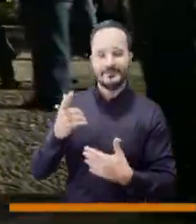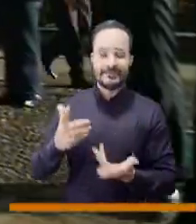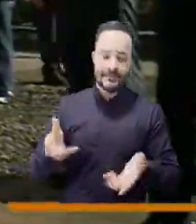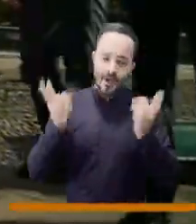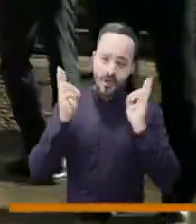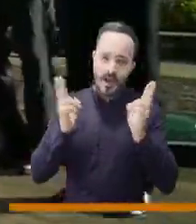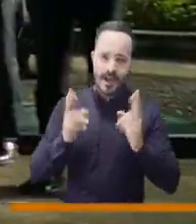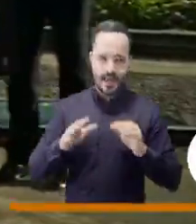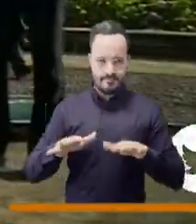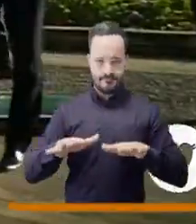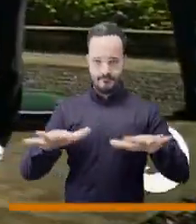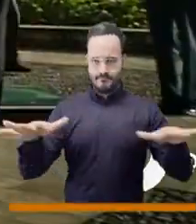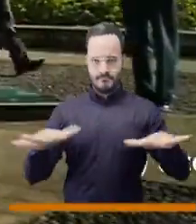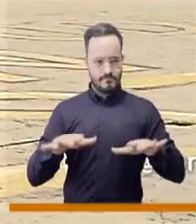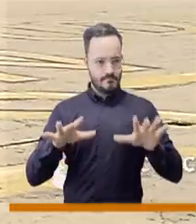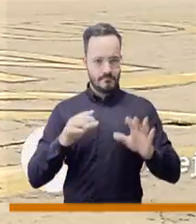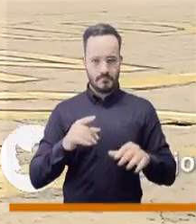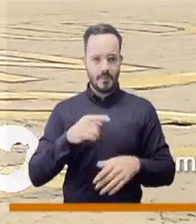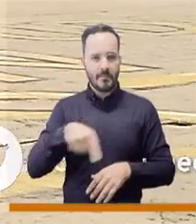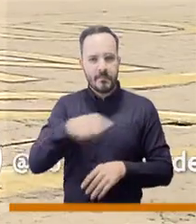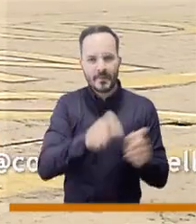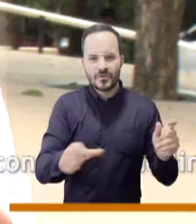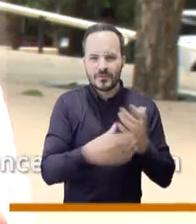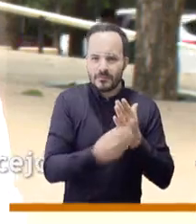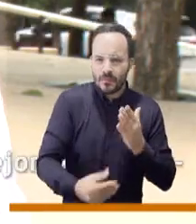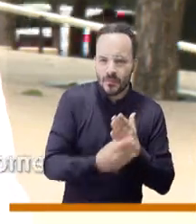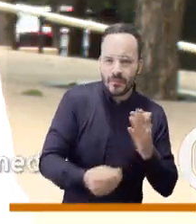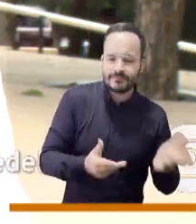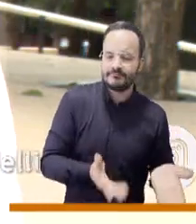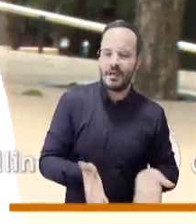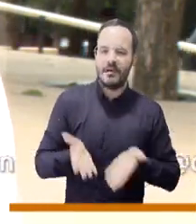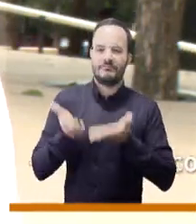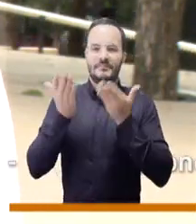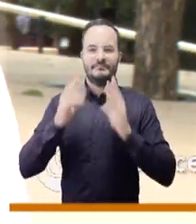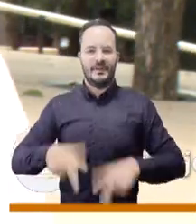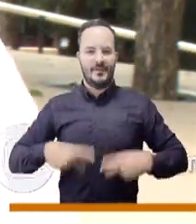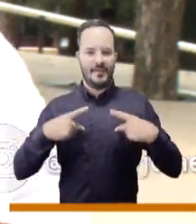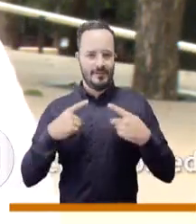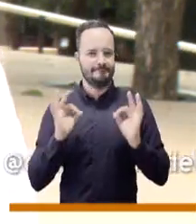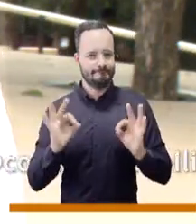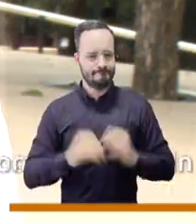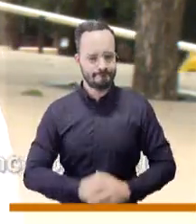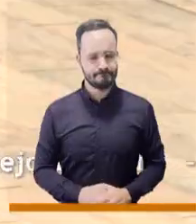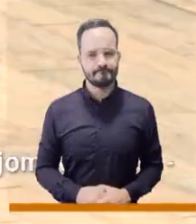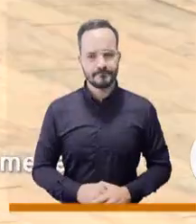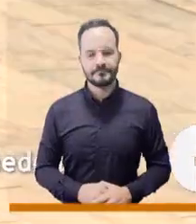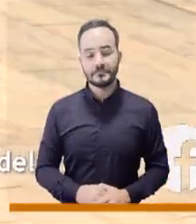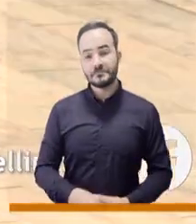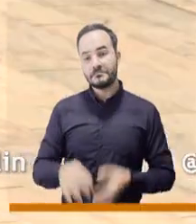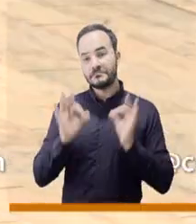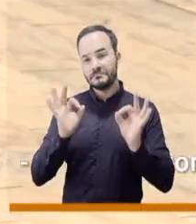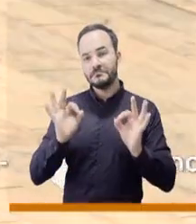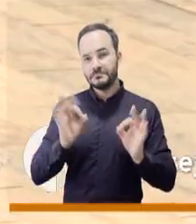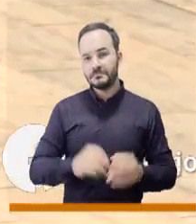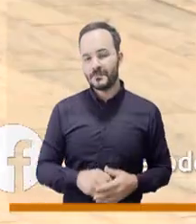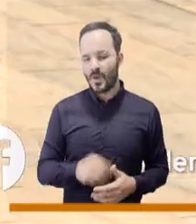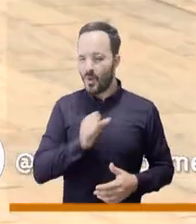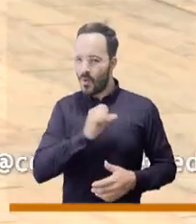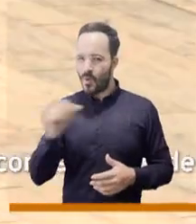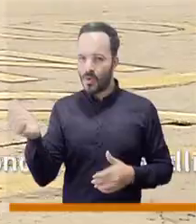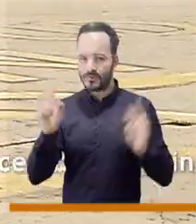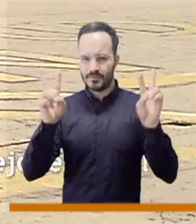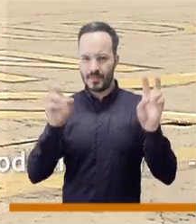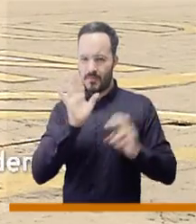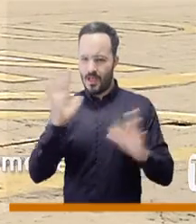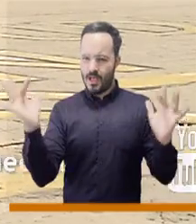en parte, se creen las condiciones para que la gente empobrecida tenga mejores condiciones de vida. Bueno, hablemos de otro punto, Tefa,